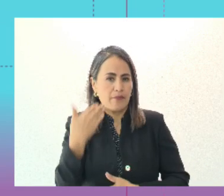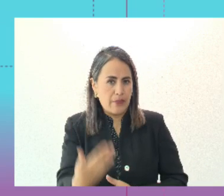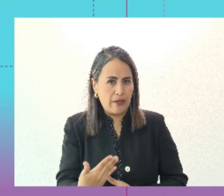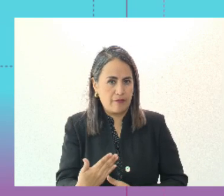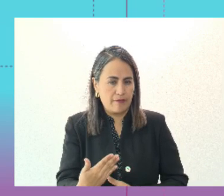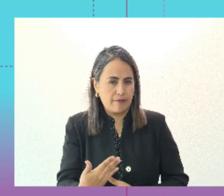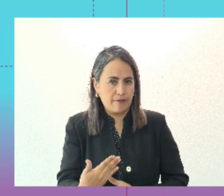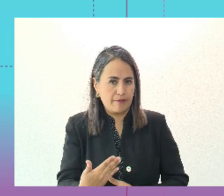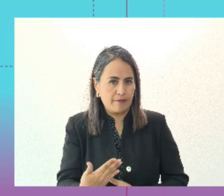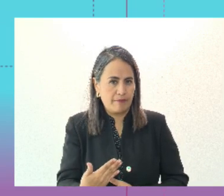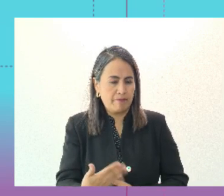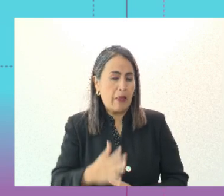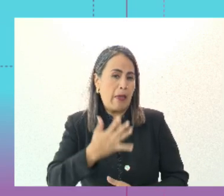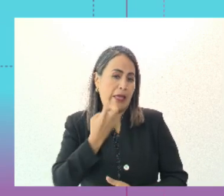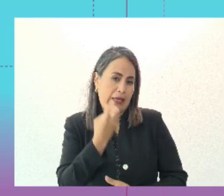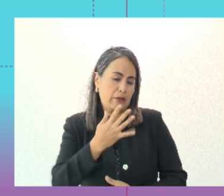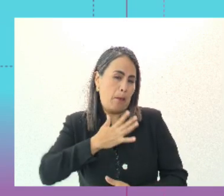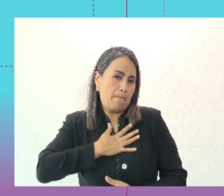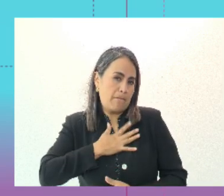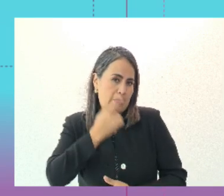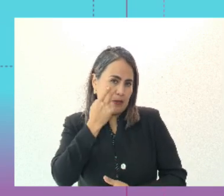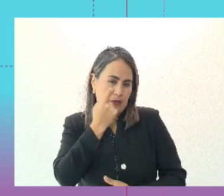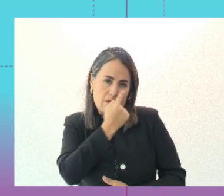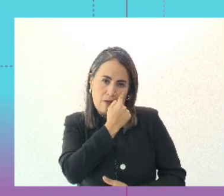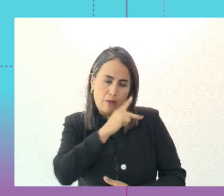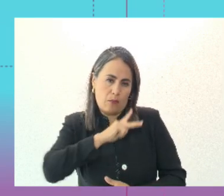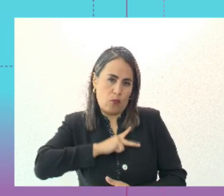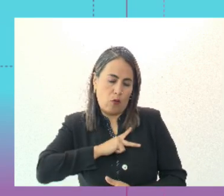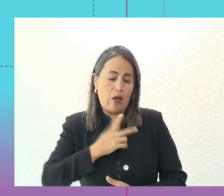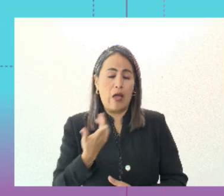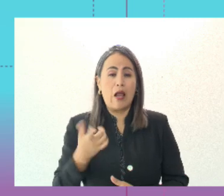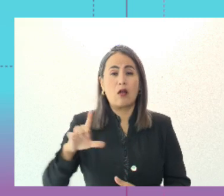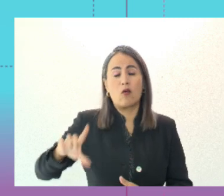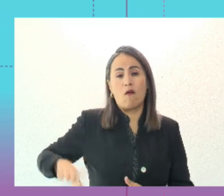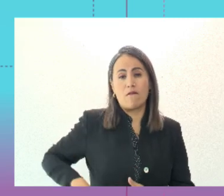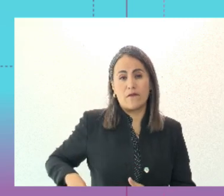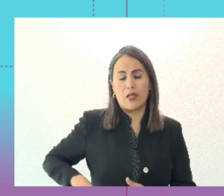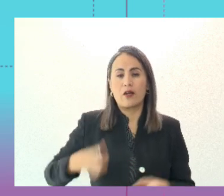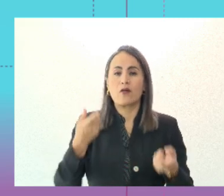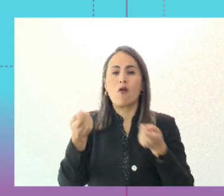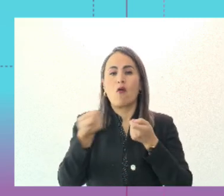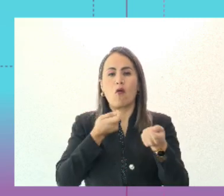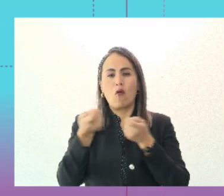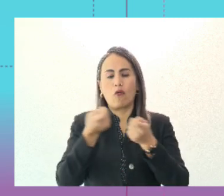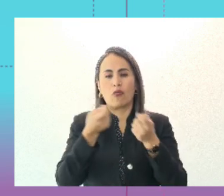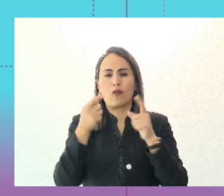es mi perspectiva. Yo creo que el control gubernamental tiene como objetivo